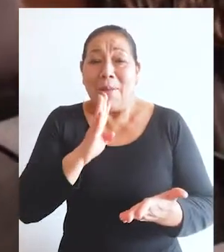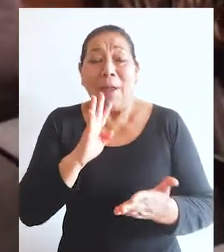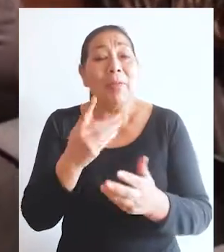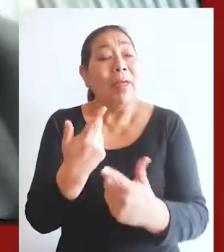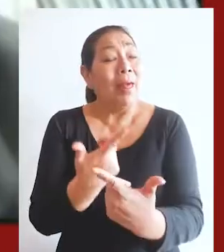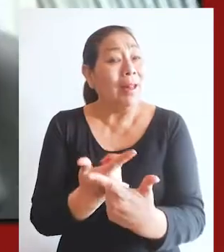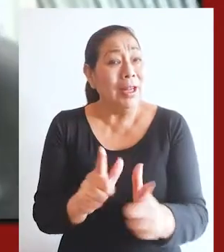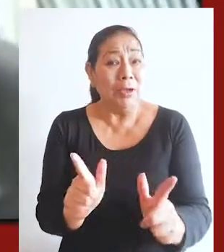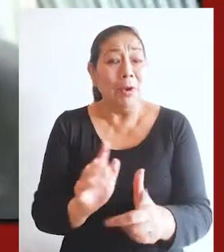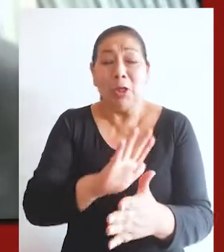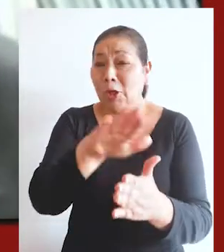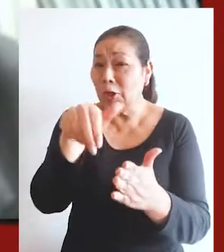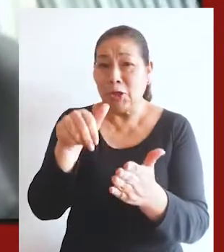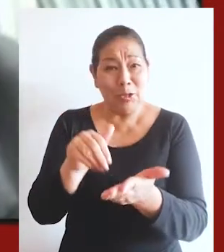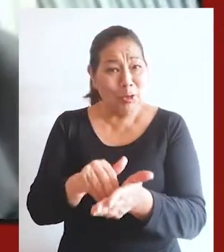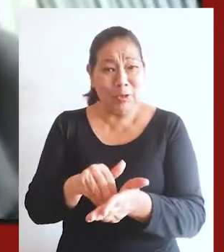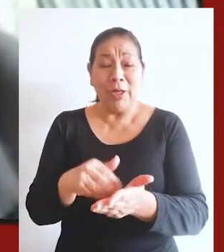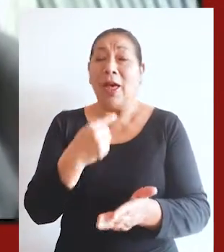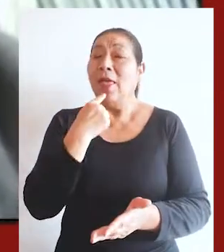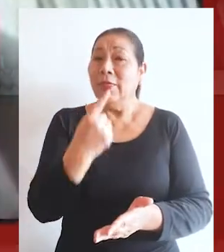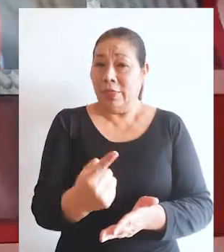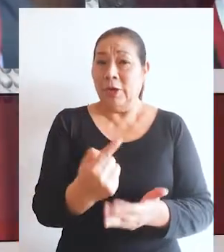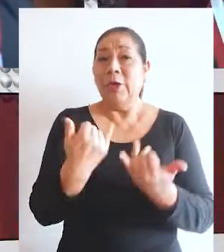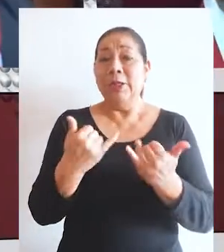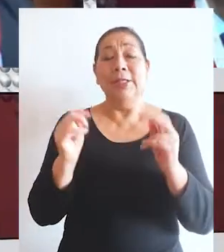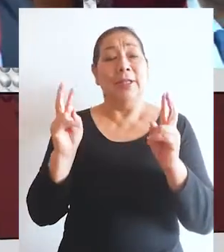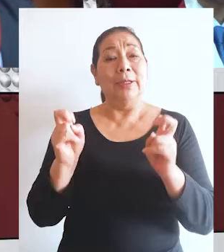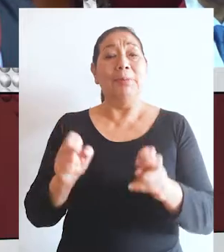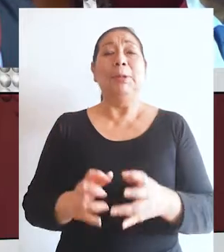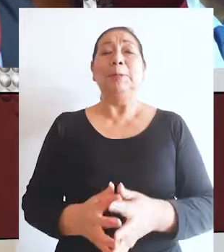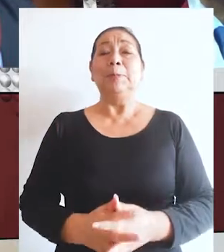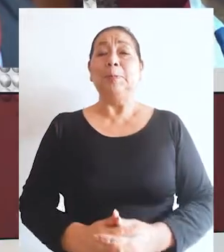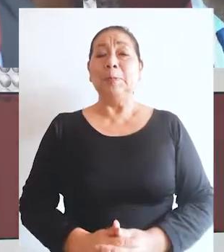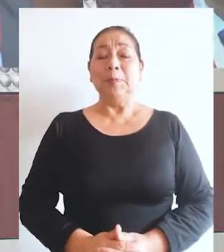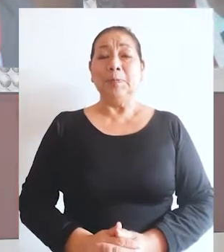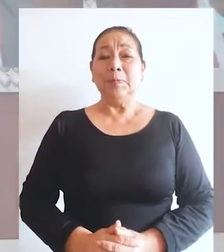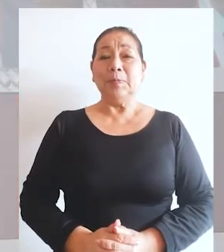de libertad y de todo, enfatizó.